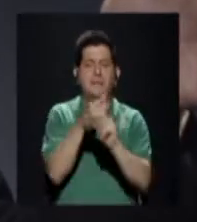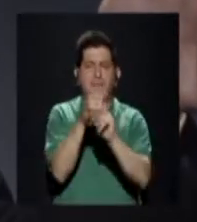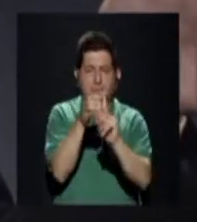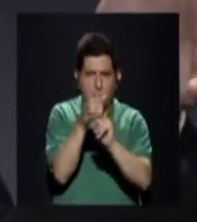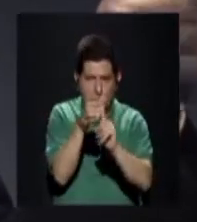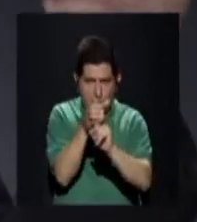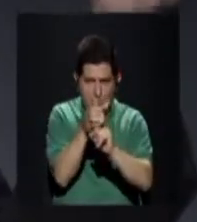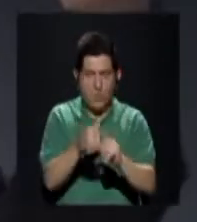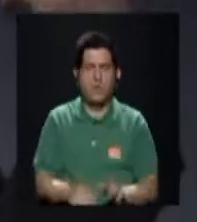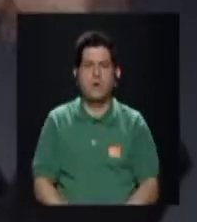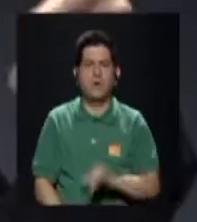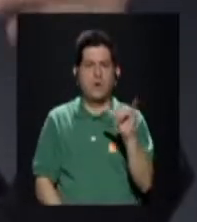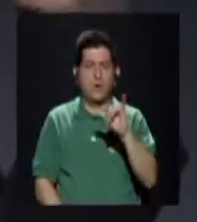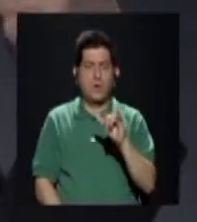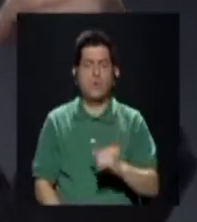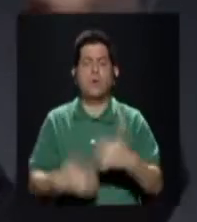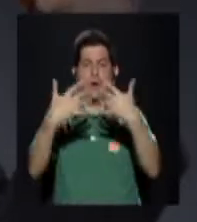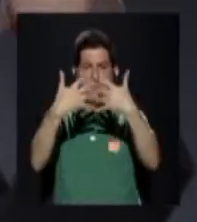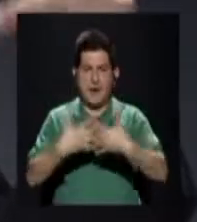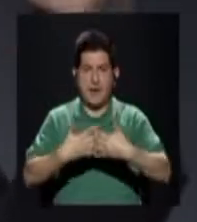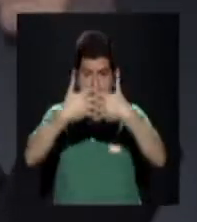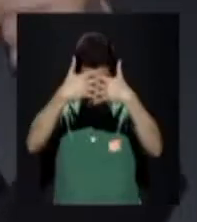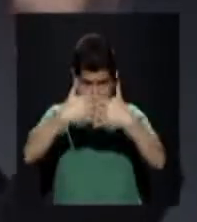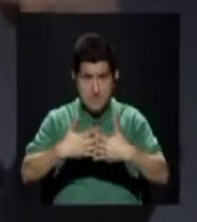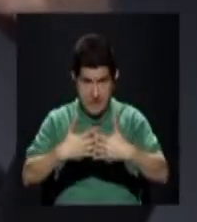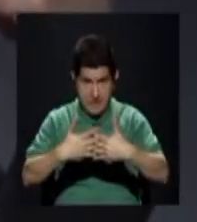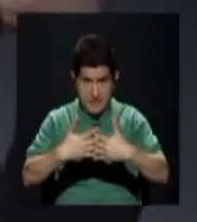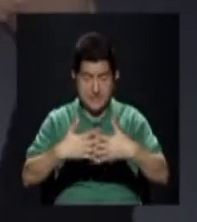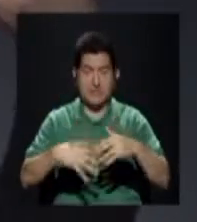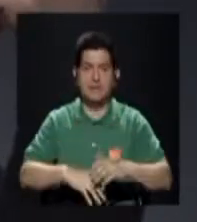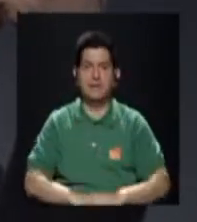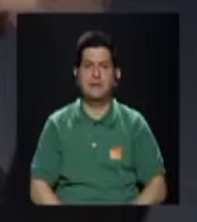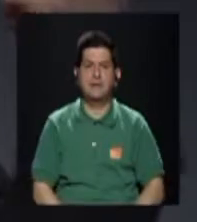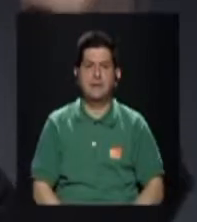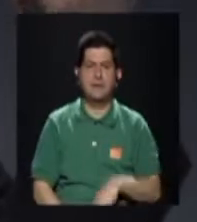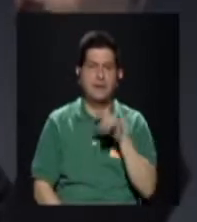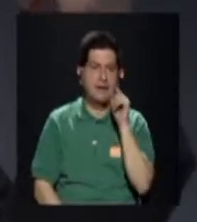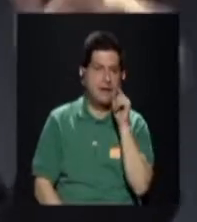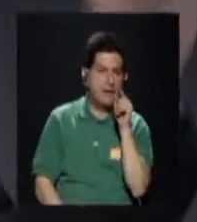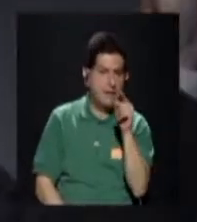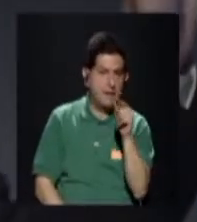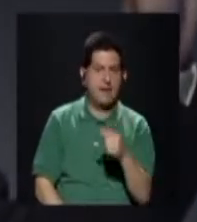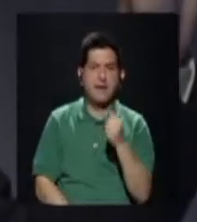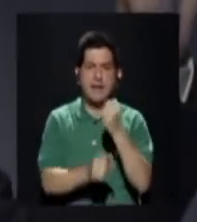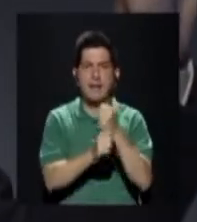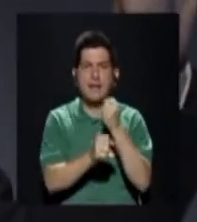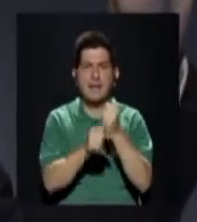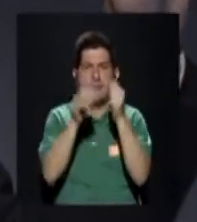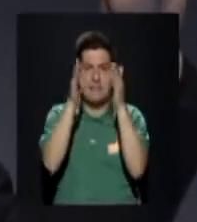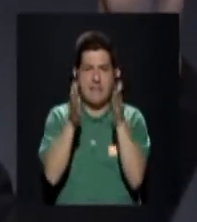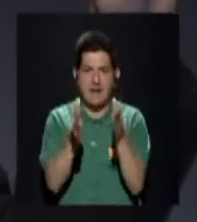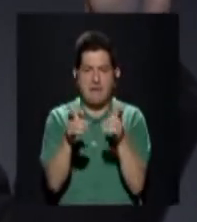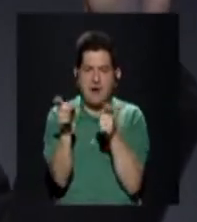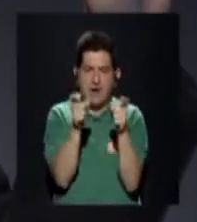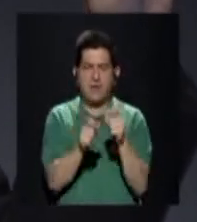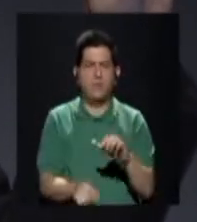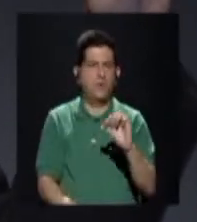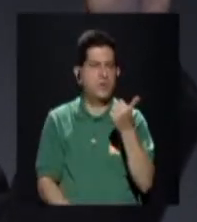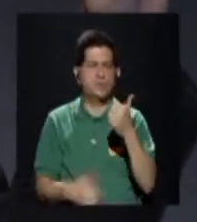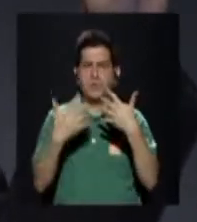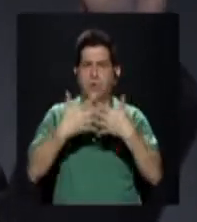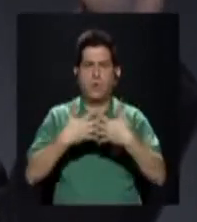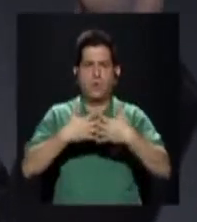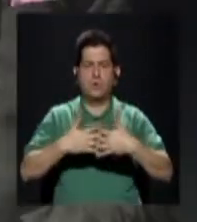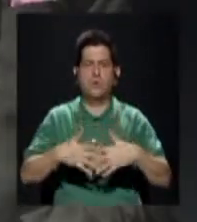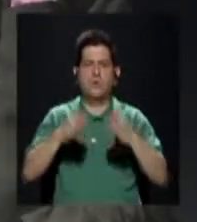monopolística y además eso es una empresa que es de los empleados. Nadie más es el dueño de esa empresa.